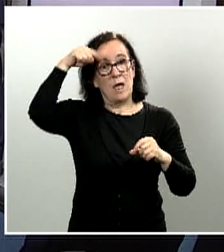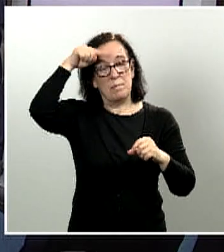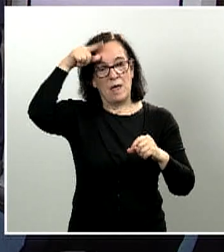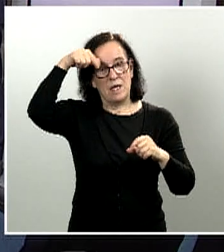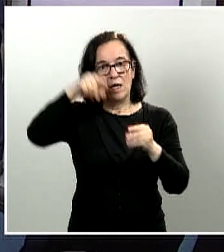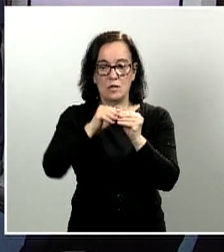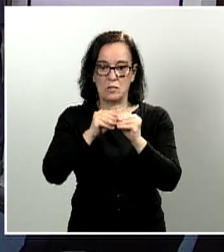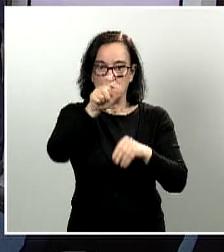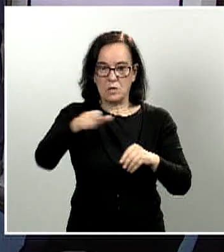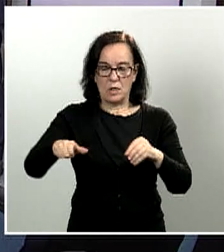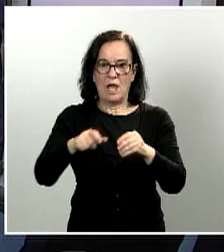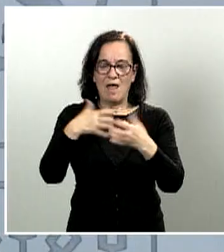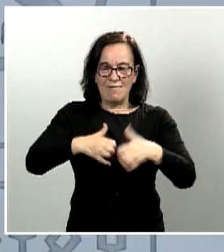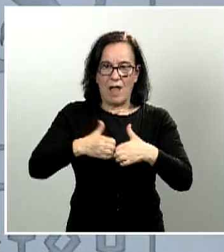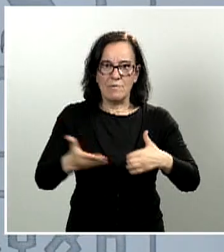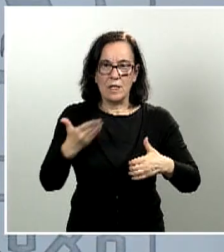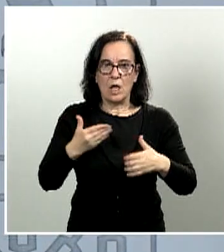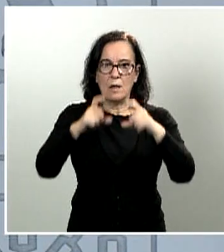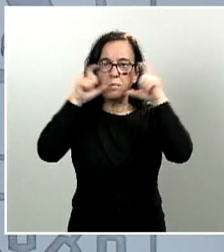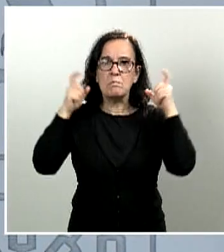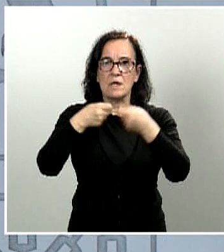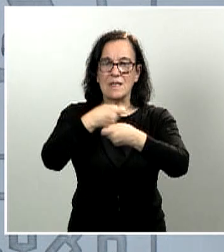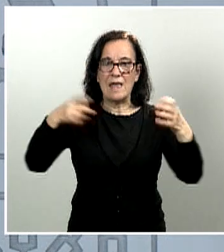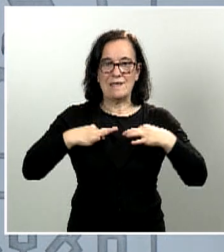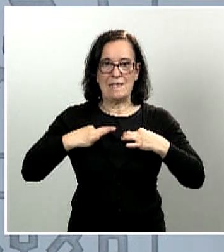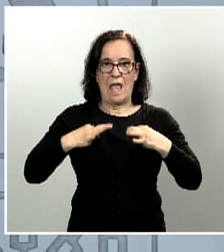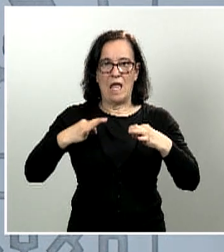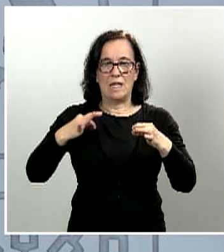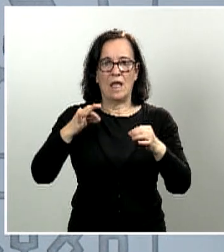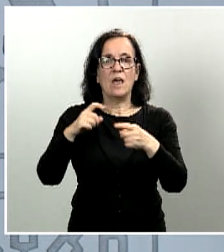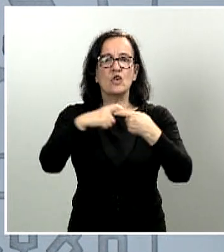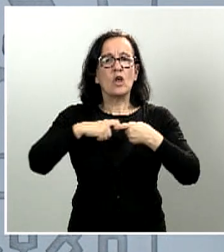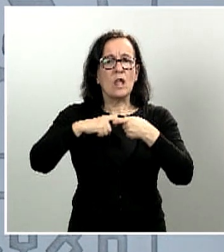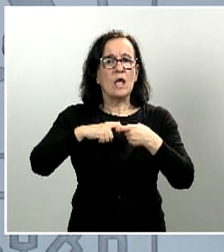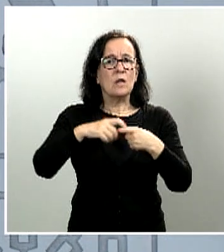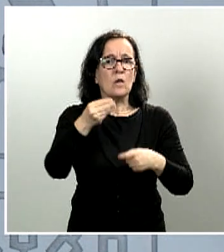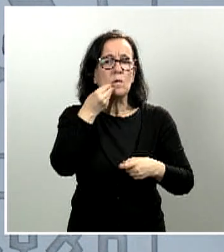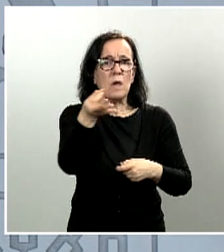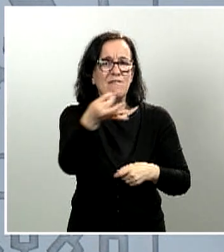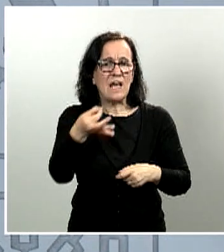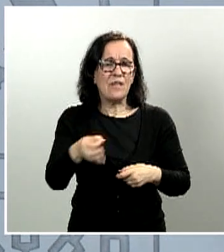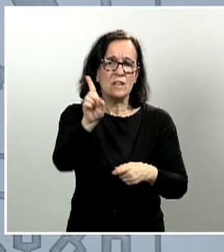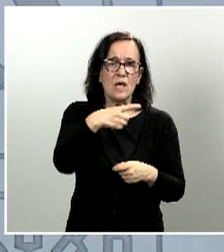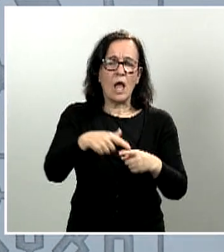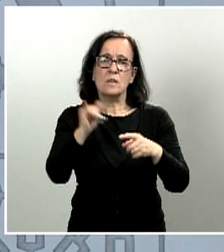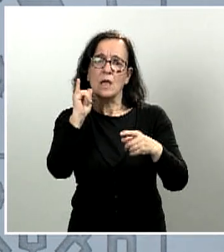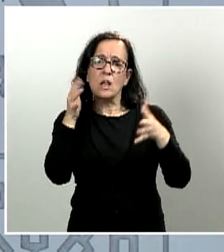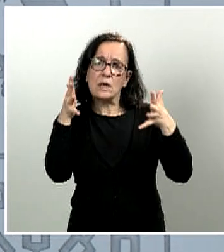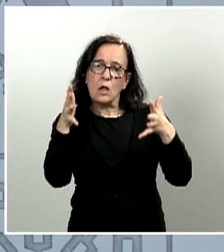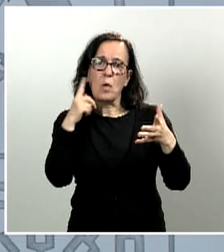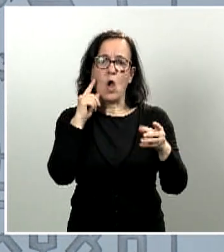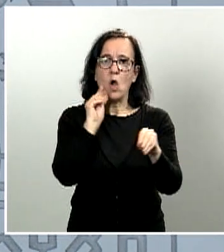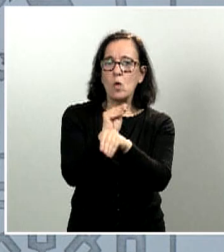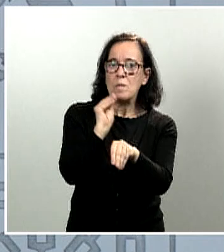donando mascarillas de tela de manera solidaria. ¿Cómo de eficaces son este tipo de mascarillas? ¿Hay alguna recomendación o precaución a tener en cuenta al